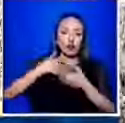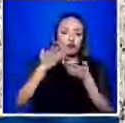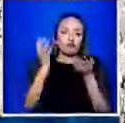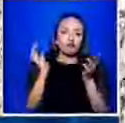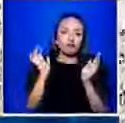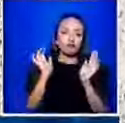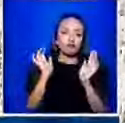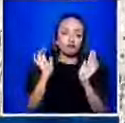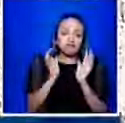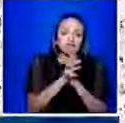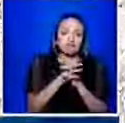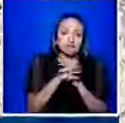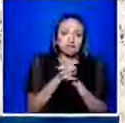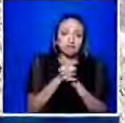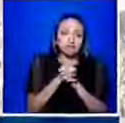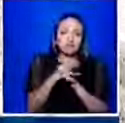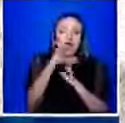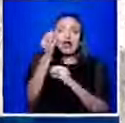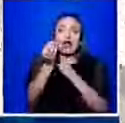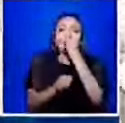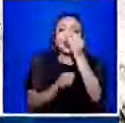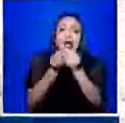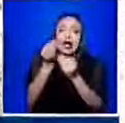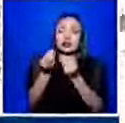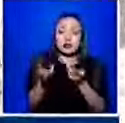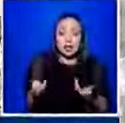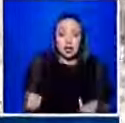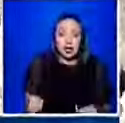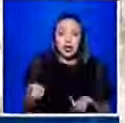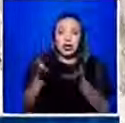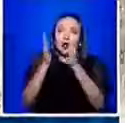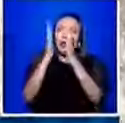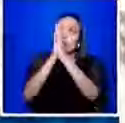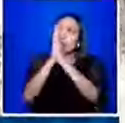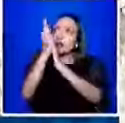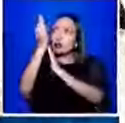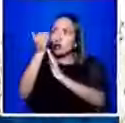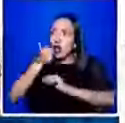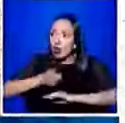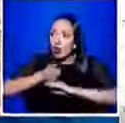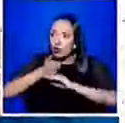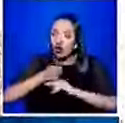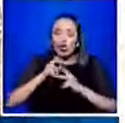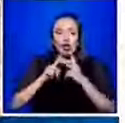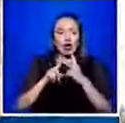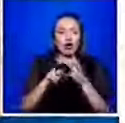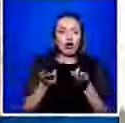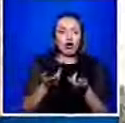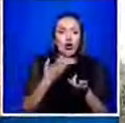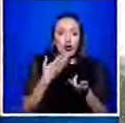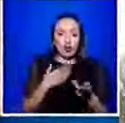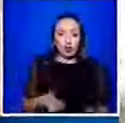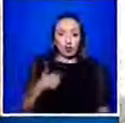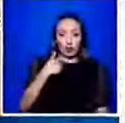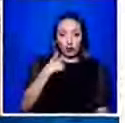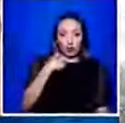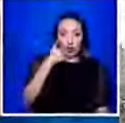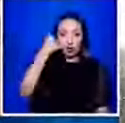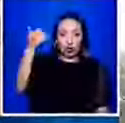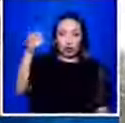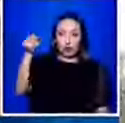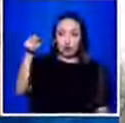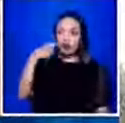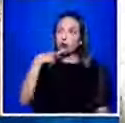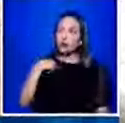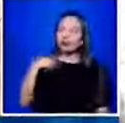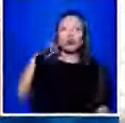sé qué será, qué pasa, qué será, no hay voluntad o no hay... Bueno, la vez que yo llamé dijo que no había